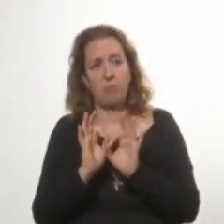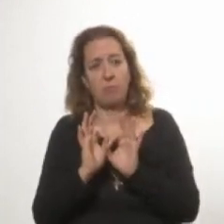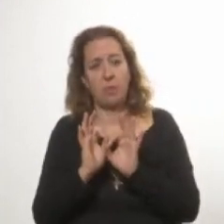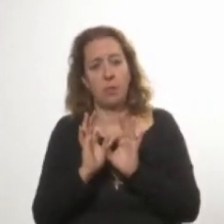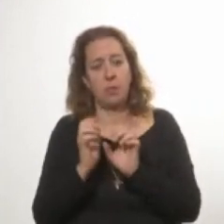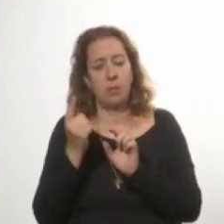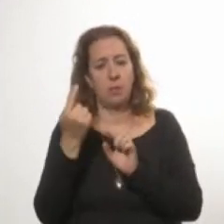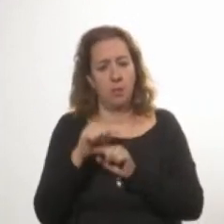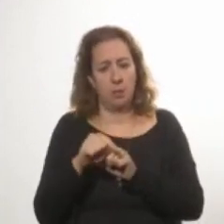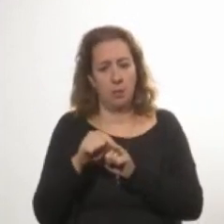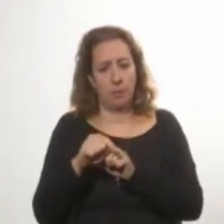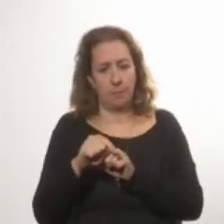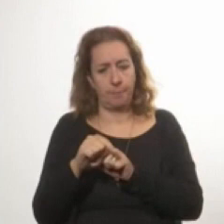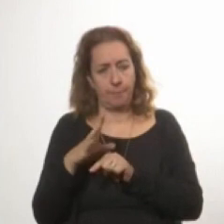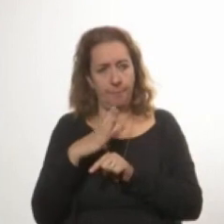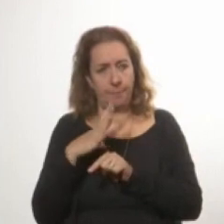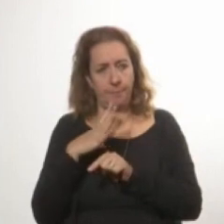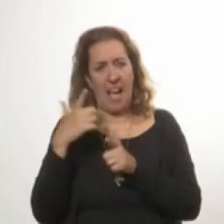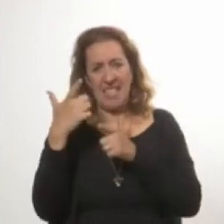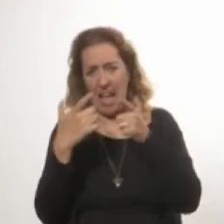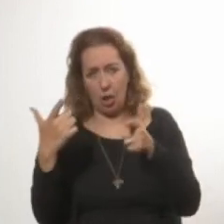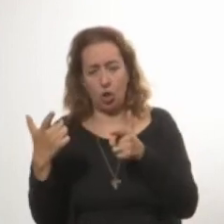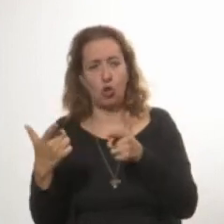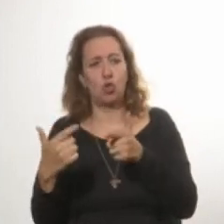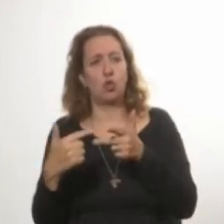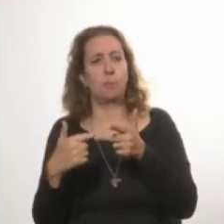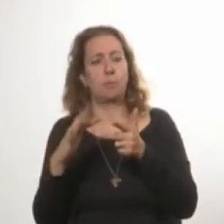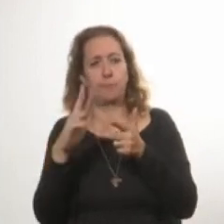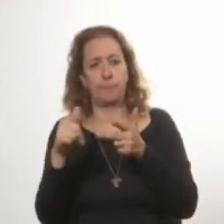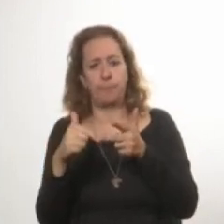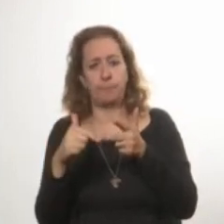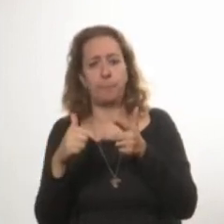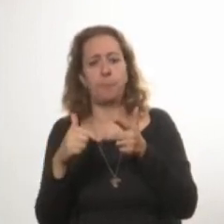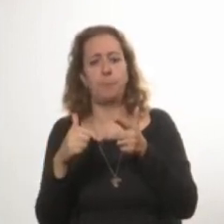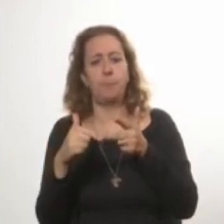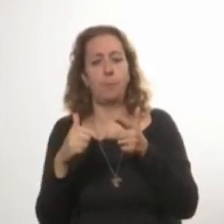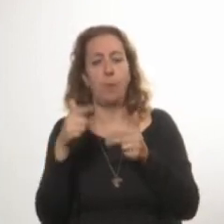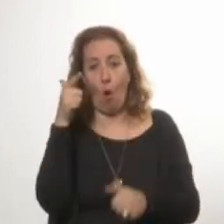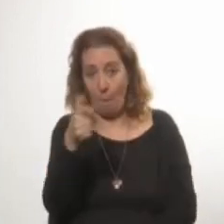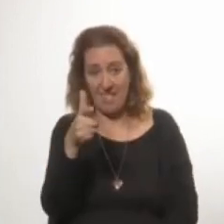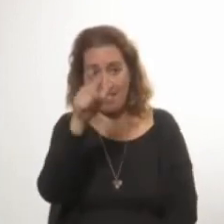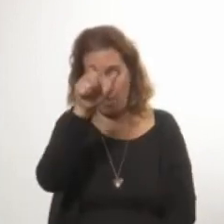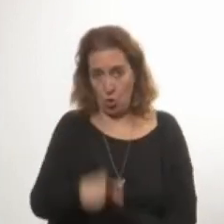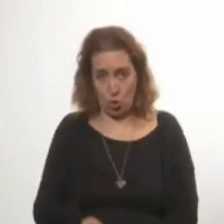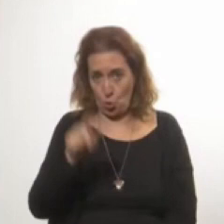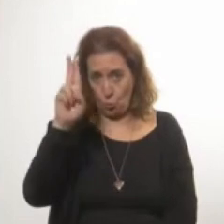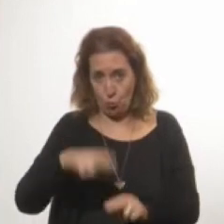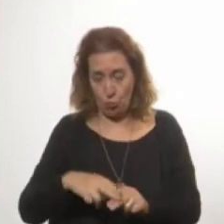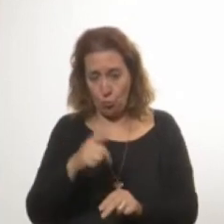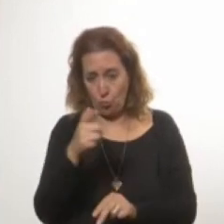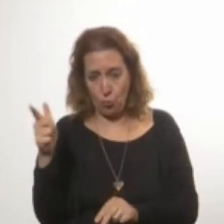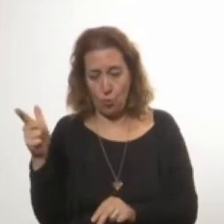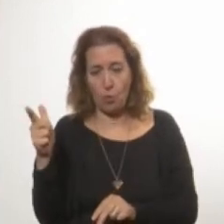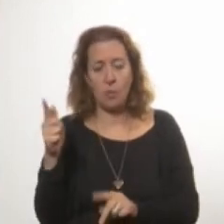que se tradujeron en asaltos, que se tradujeron en homicidios, que se tradujeron